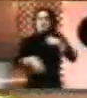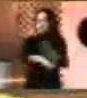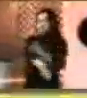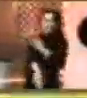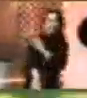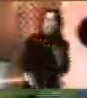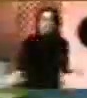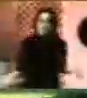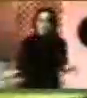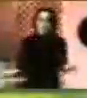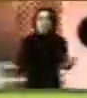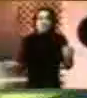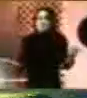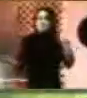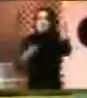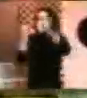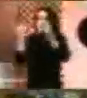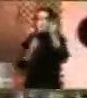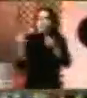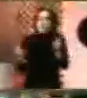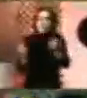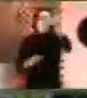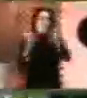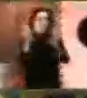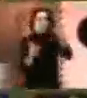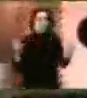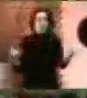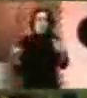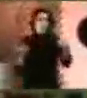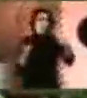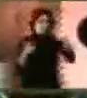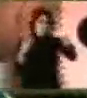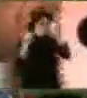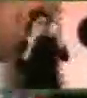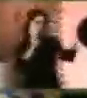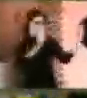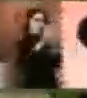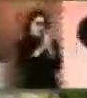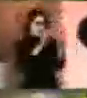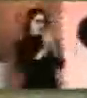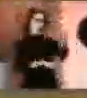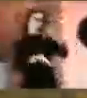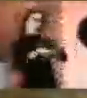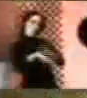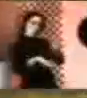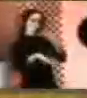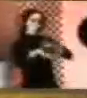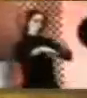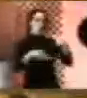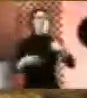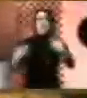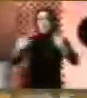piel al pensar que mucha gente, si los tuviera de frente, los culparía de todos